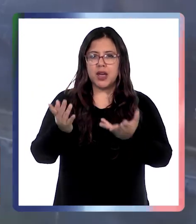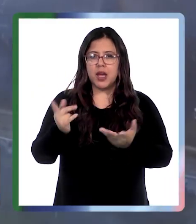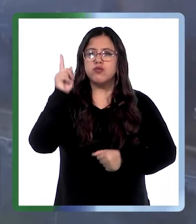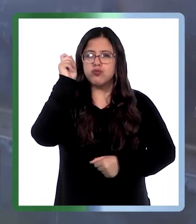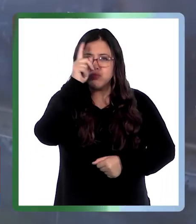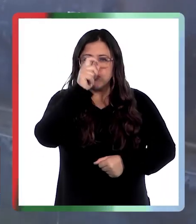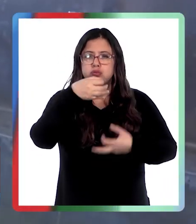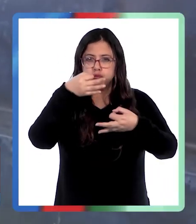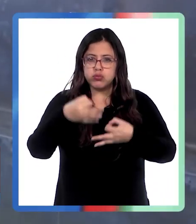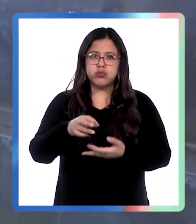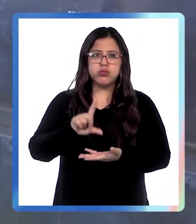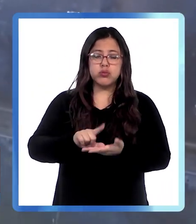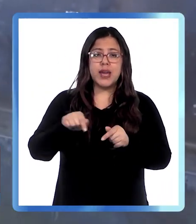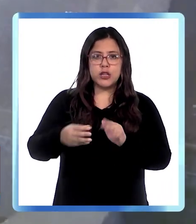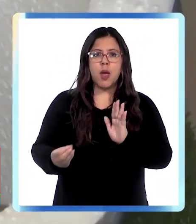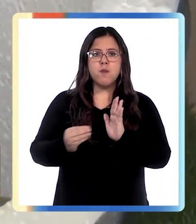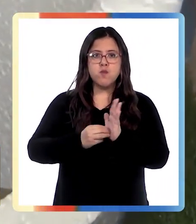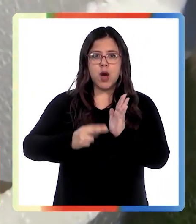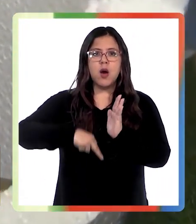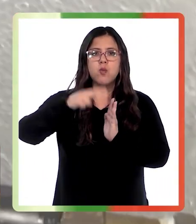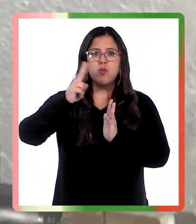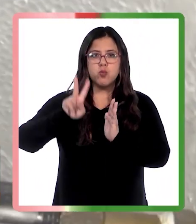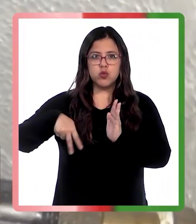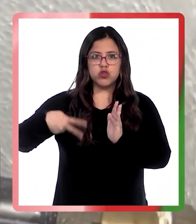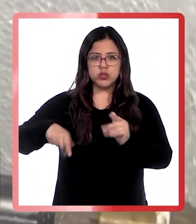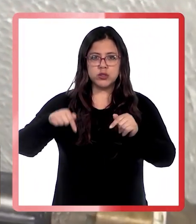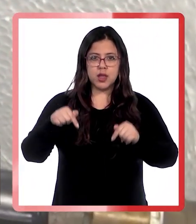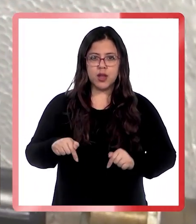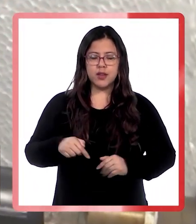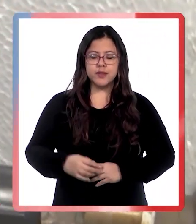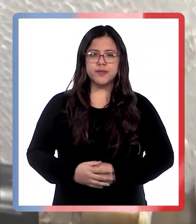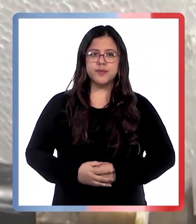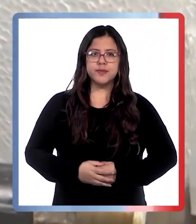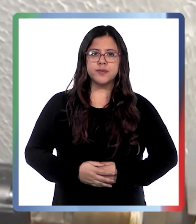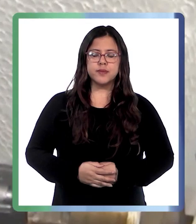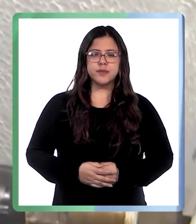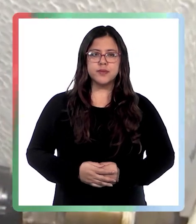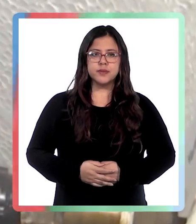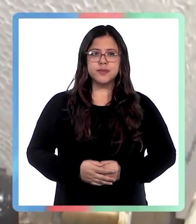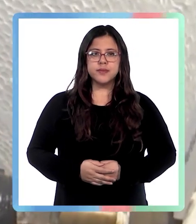situación crítica que enfrenta la zona estoy mucho más en portavoz